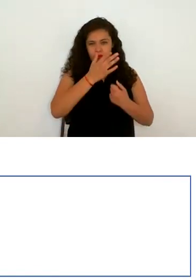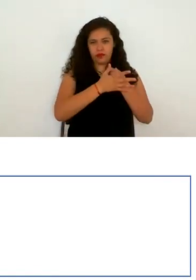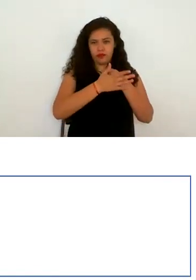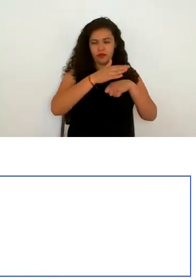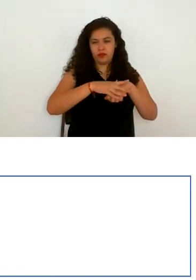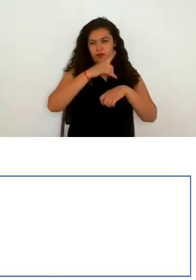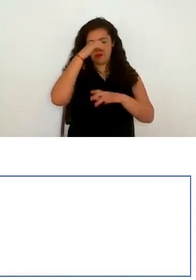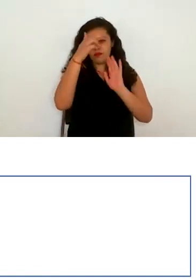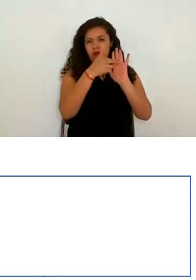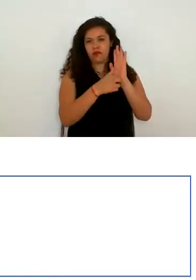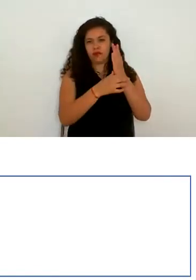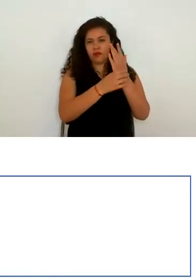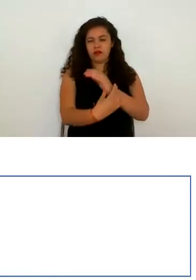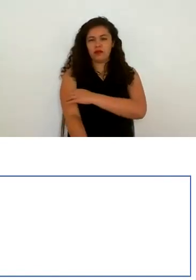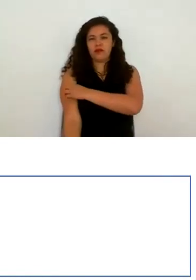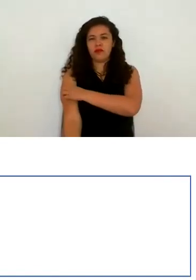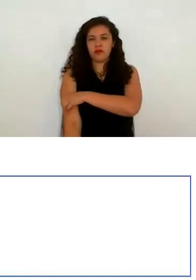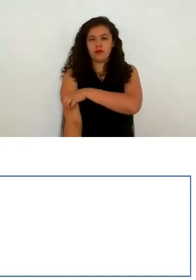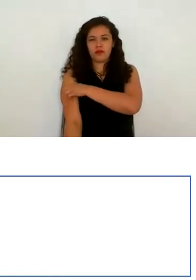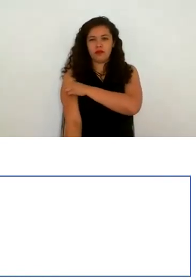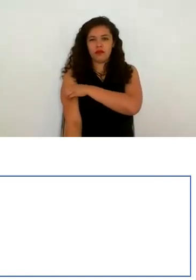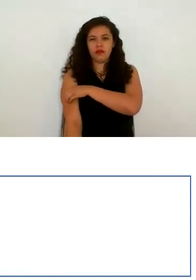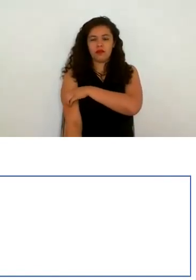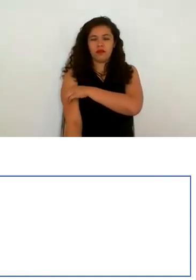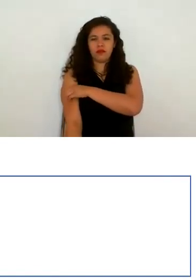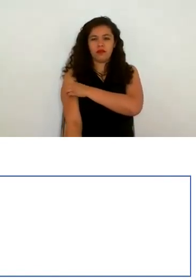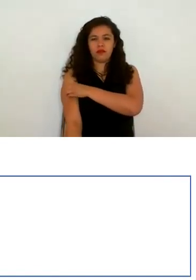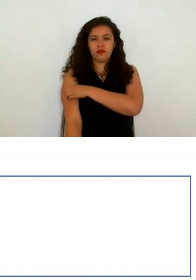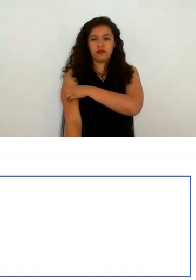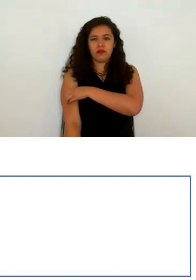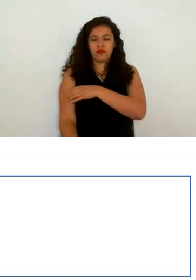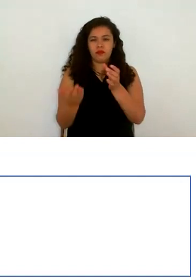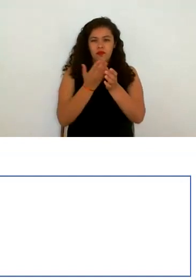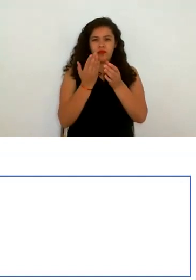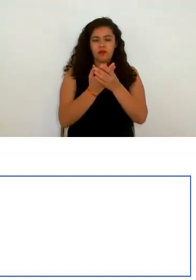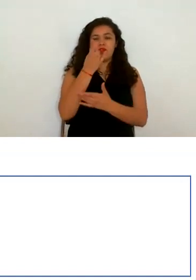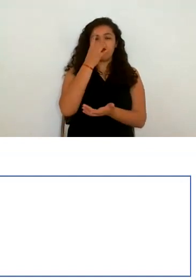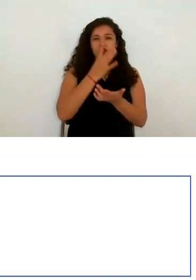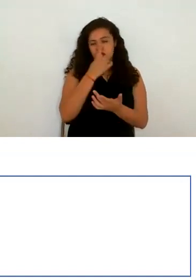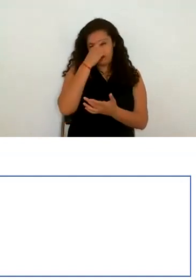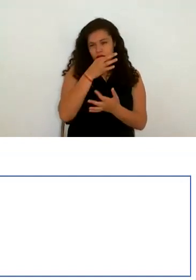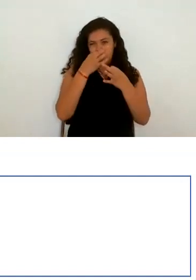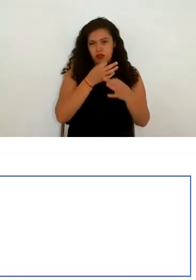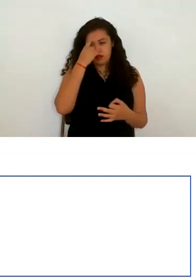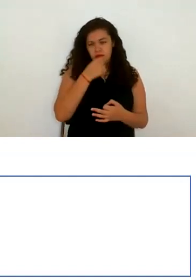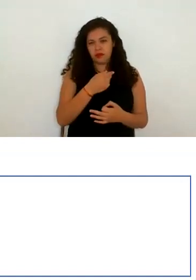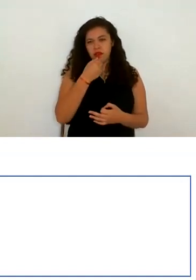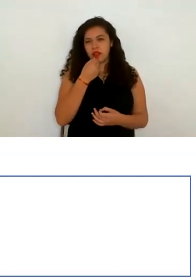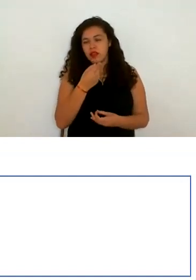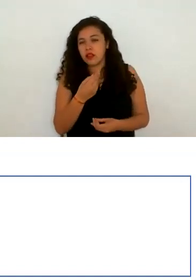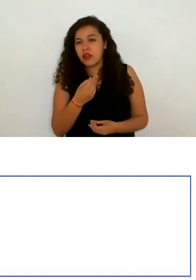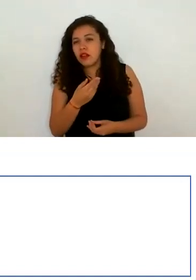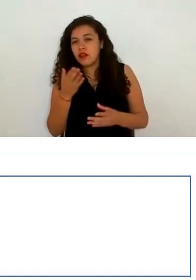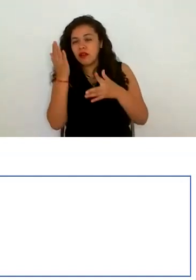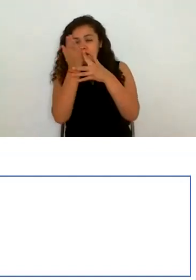los lineamientos. Se procurará anexar al expediente un solo ejemplar de los documentos que integre los cuadernillos o estos